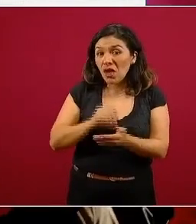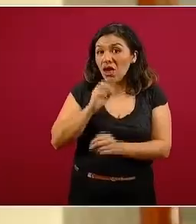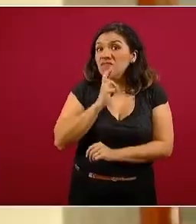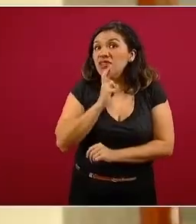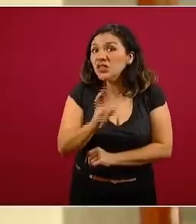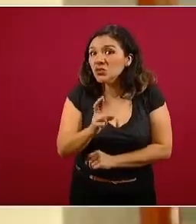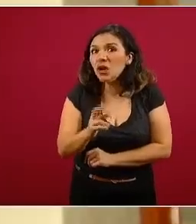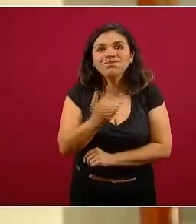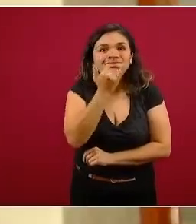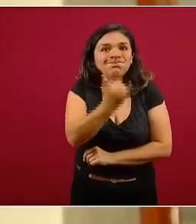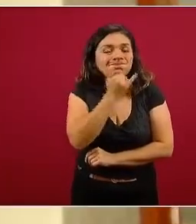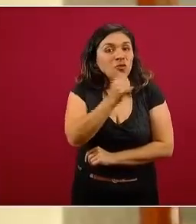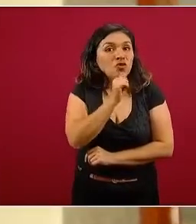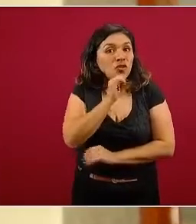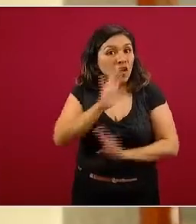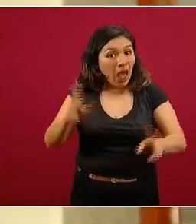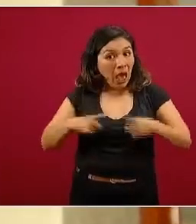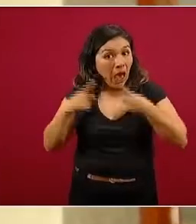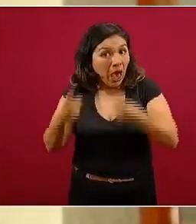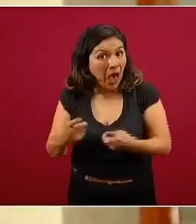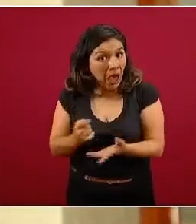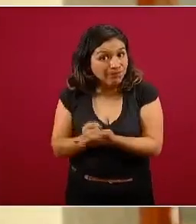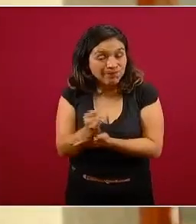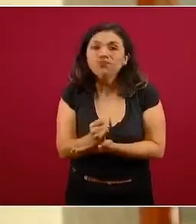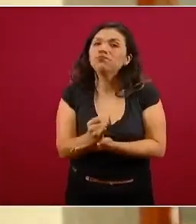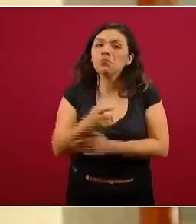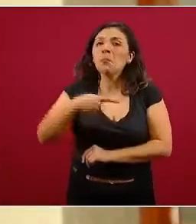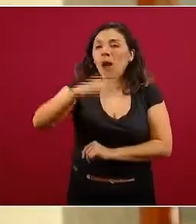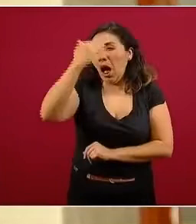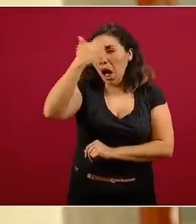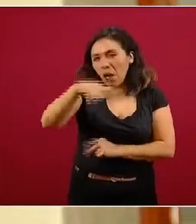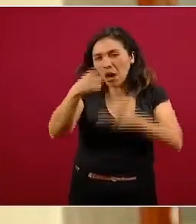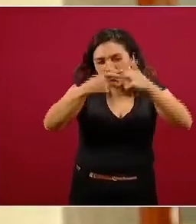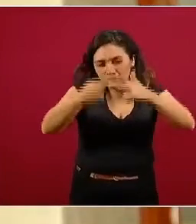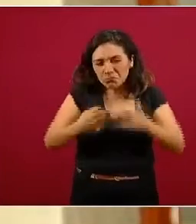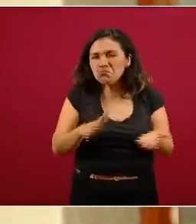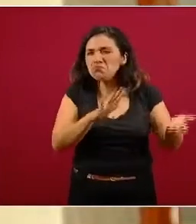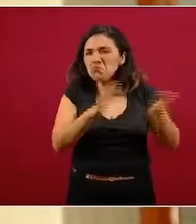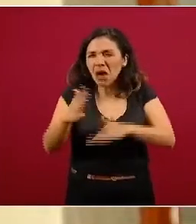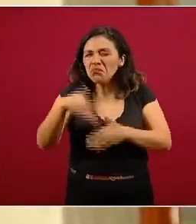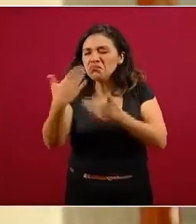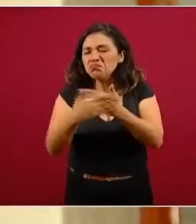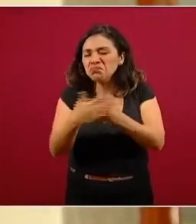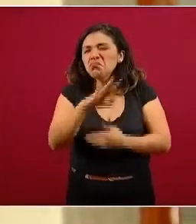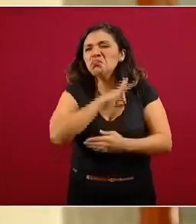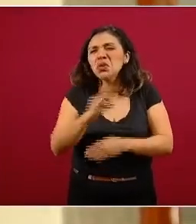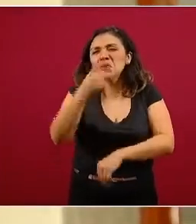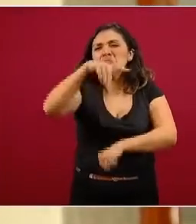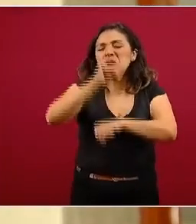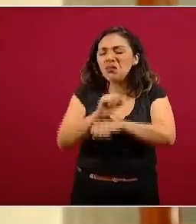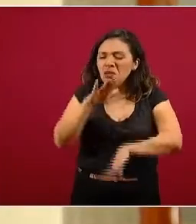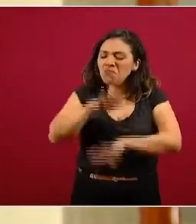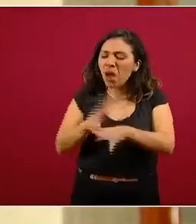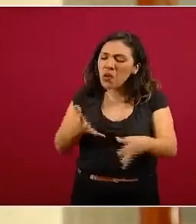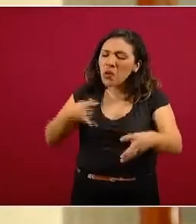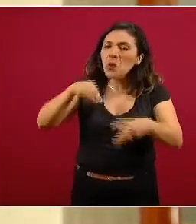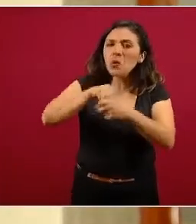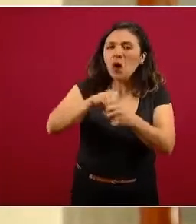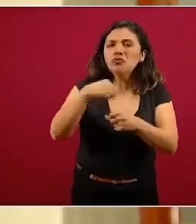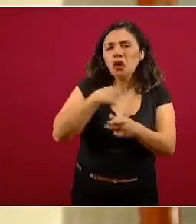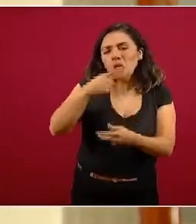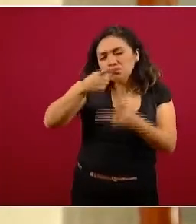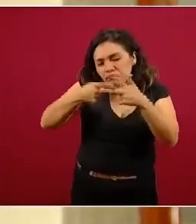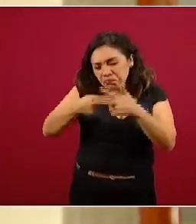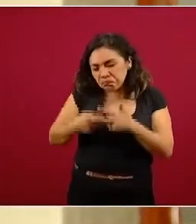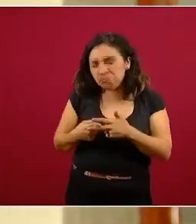resultado que no ha sido emitido, pero que sabiendo ese porcentaje de positividad para cada una de las semanas, lo aplicamos